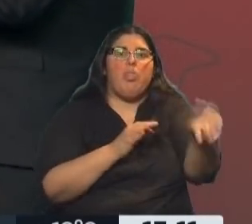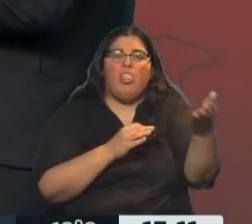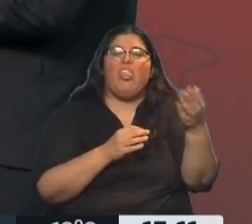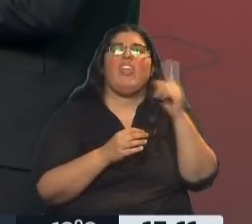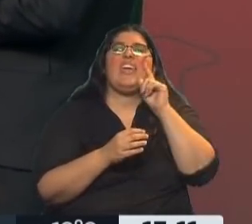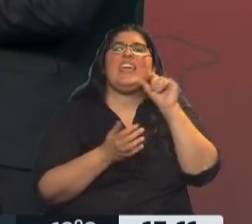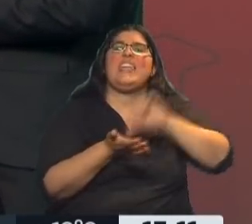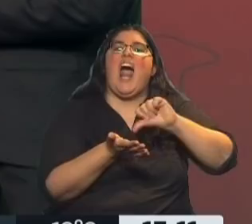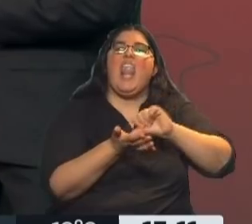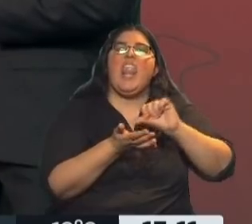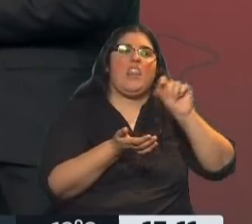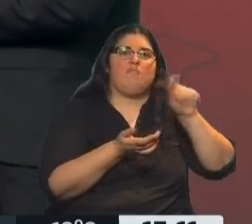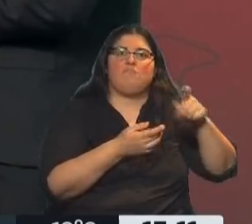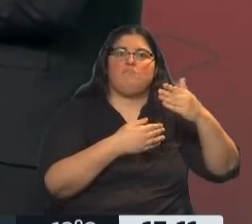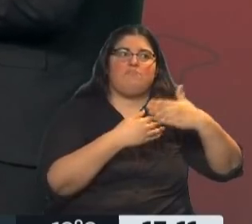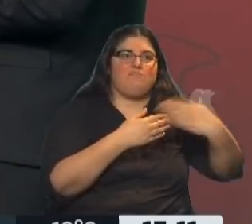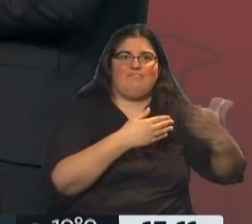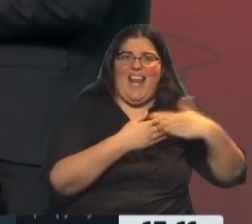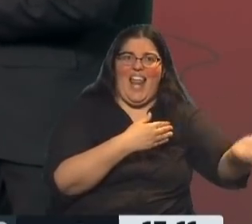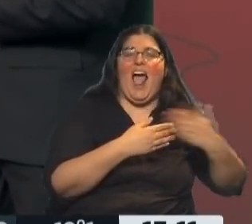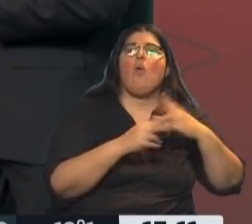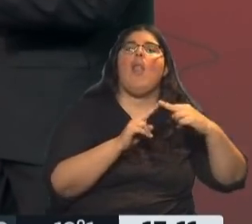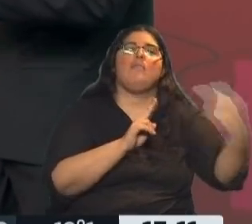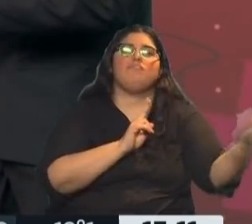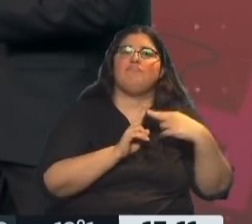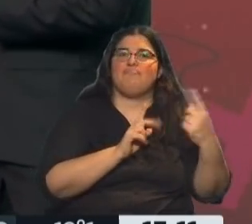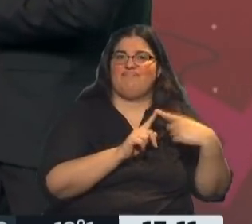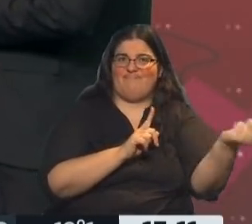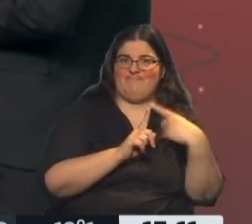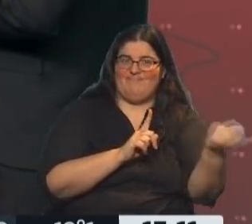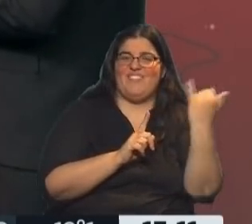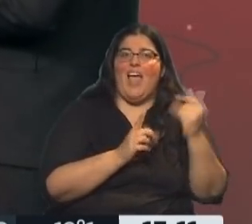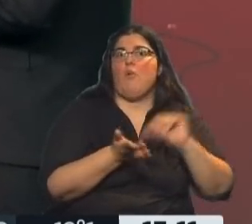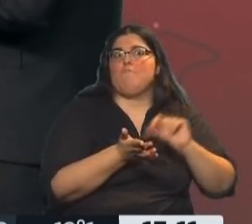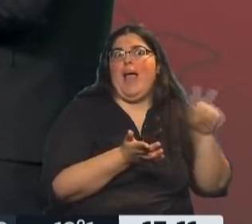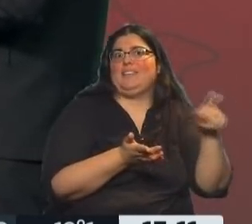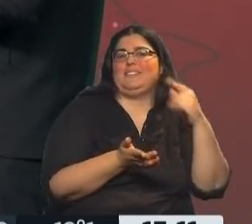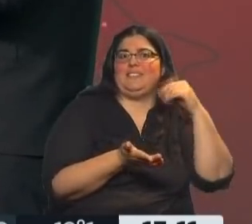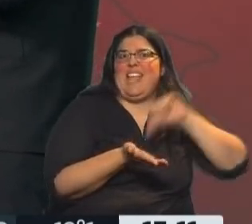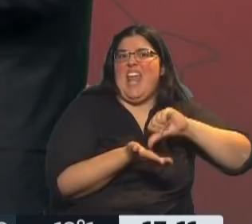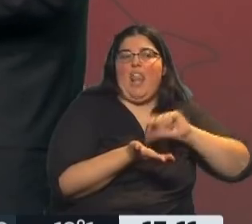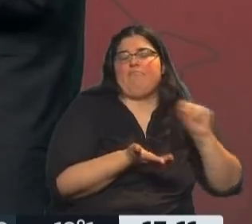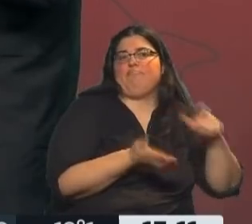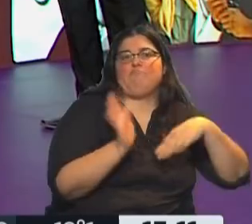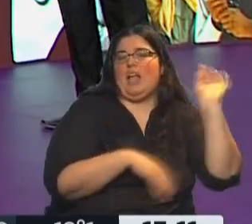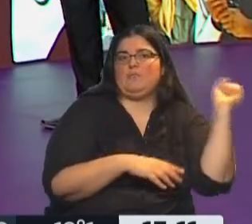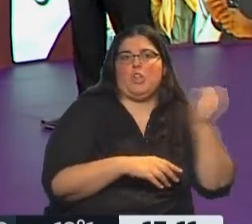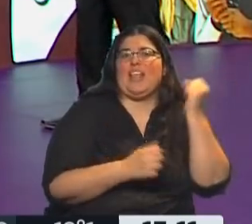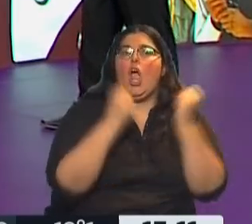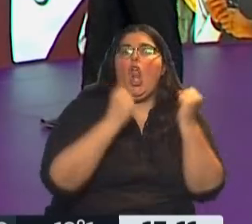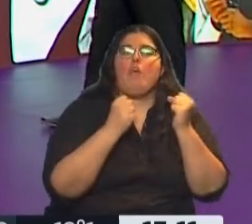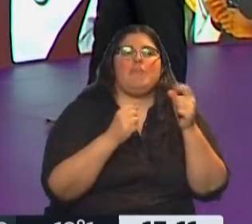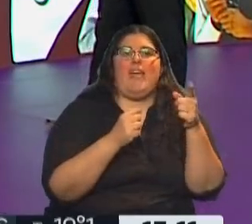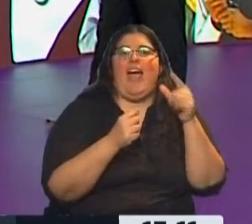Irán y son las rutas que conectan Afganistán con Irán, uno de los países más importantes dentro de, digamos, de la economía de